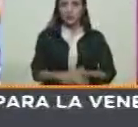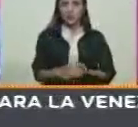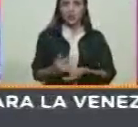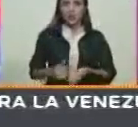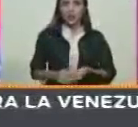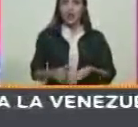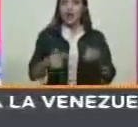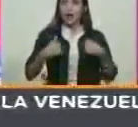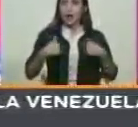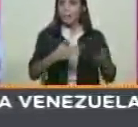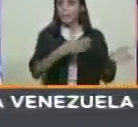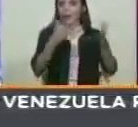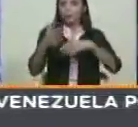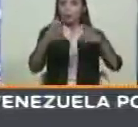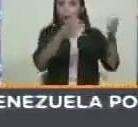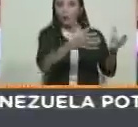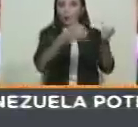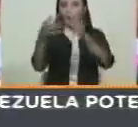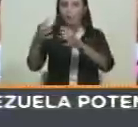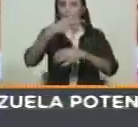estoy de acuerdo también